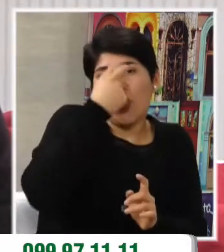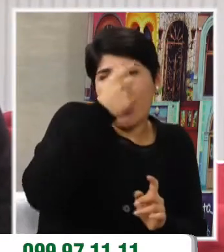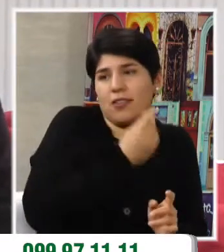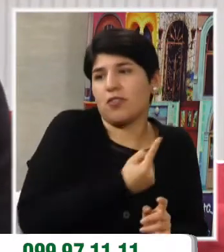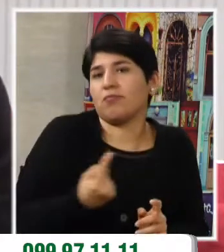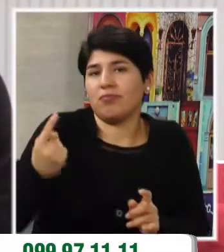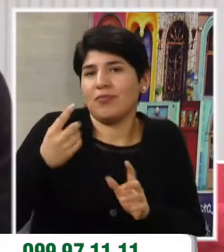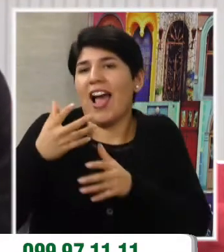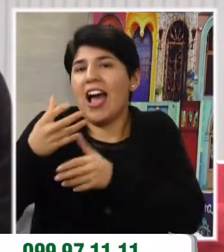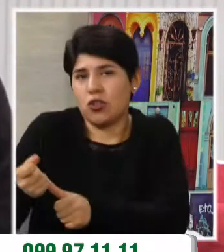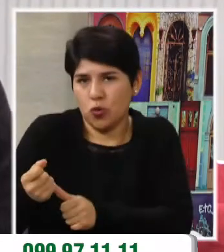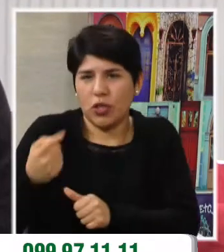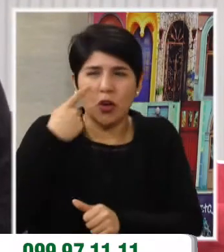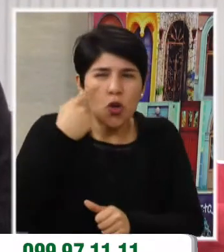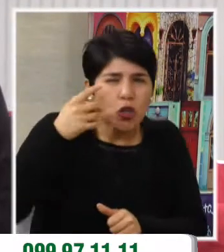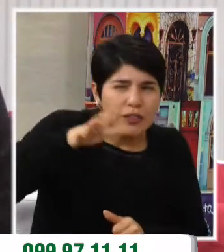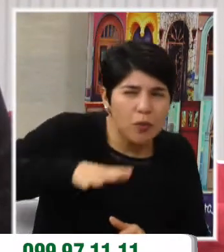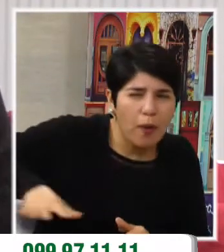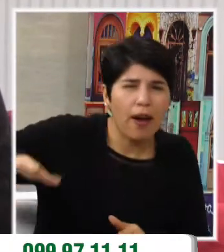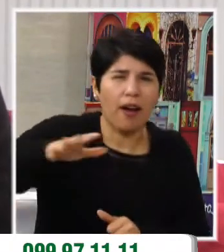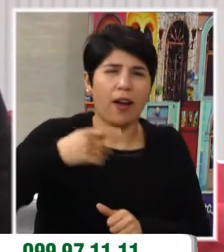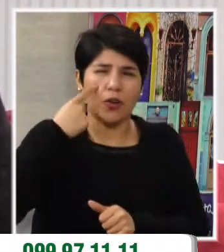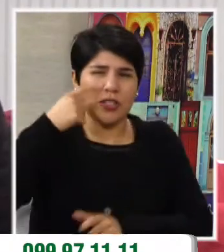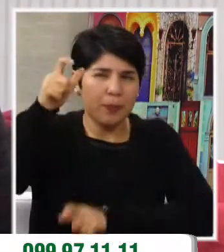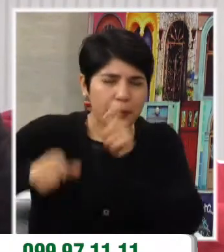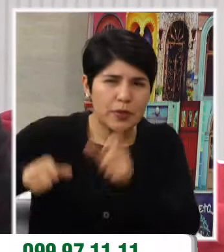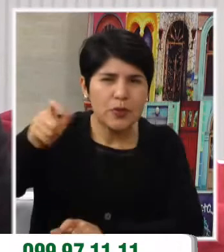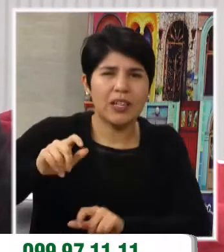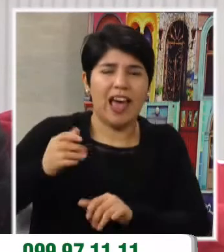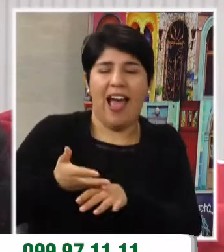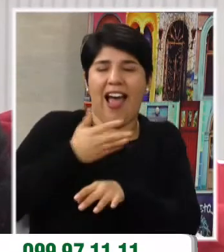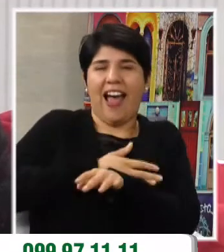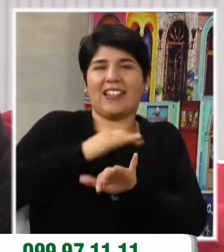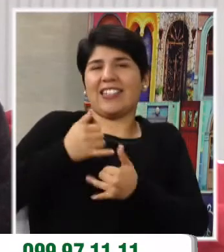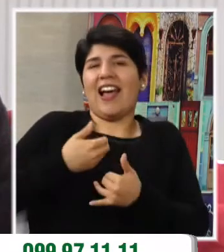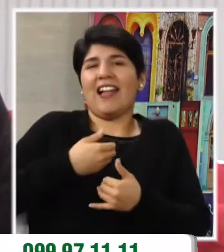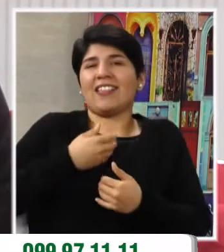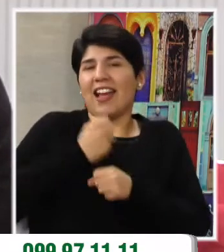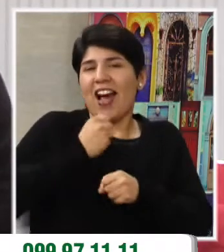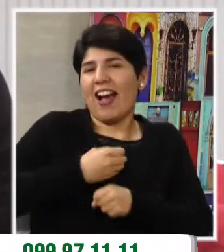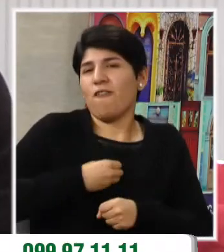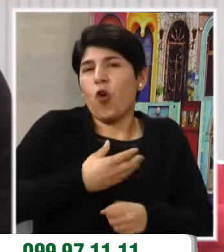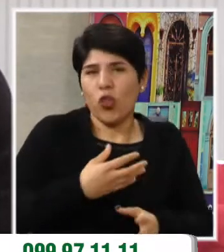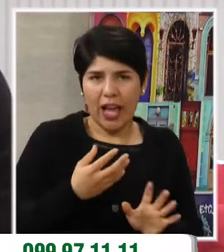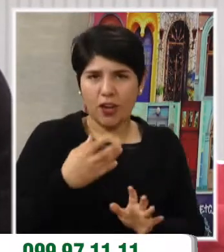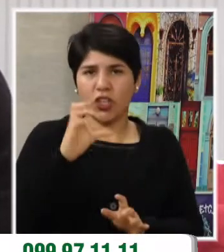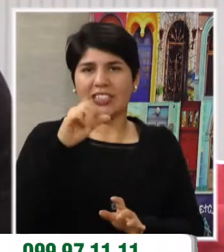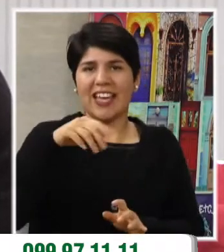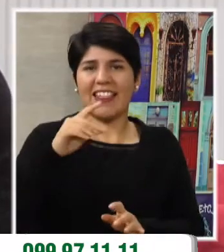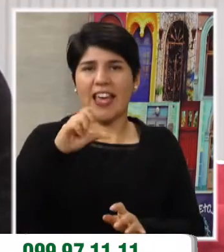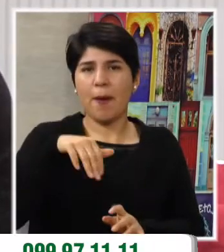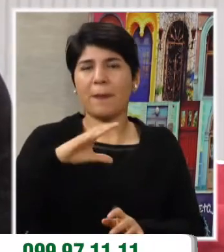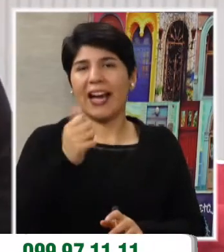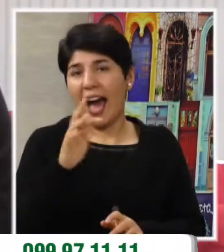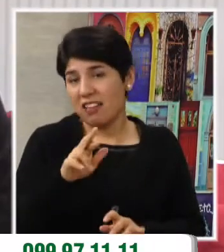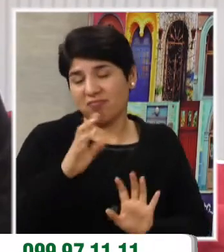para que conoce la población porque ya estaba trabajando de forma voluntaria en sede en car no esté y después el